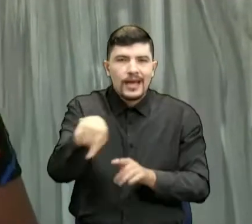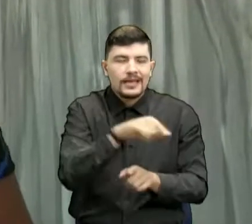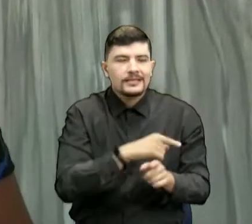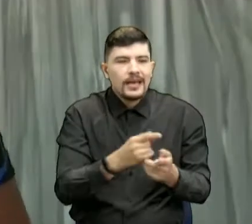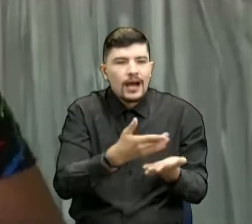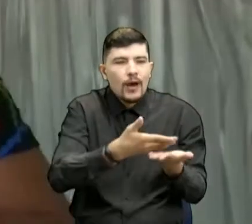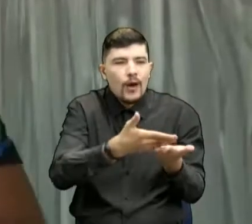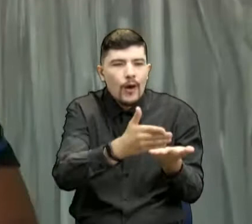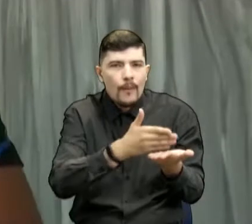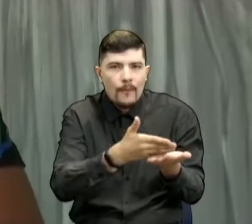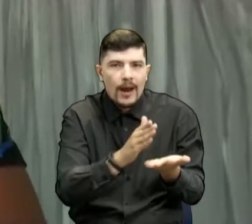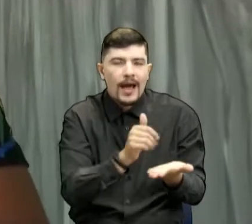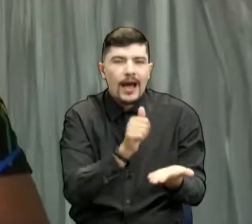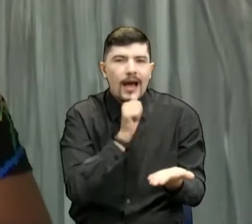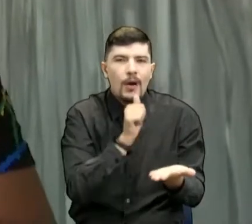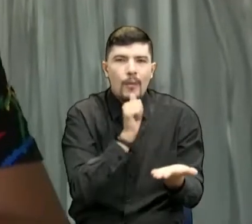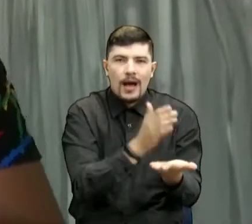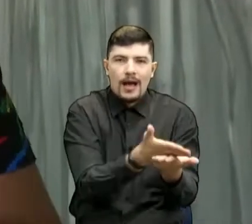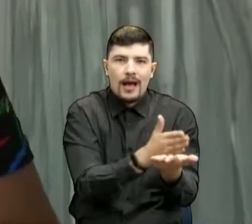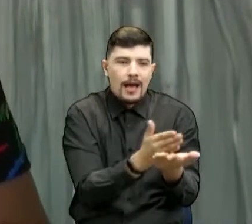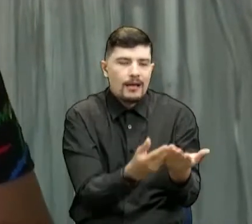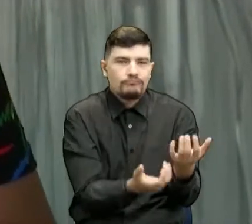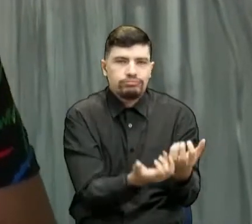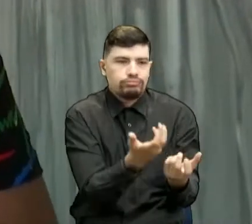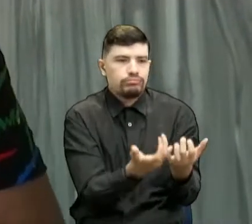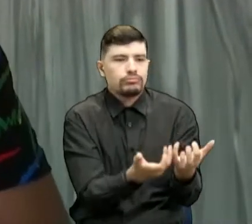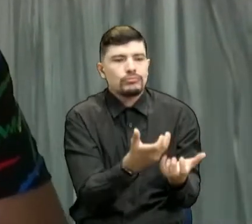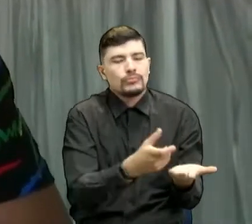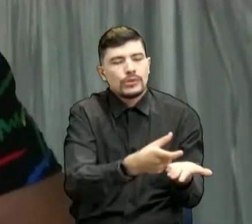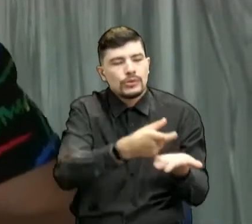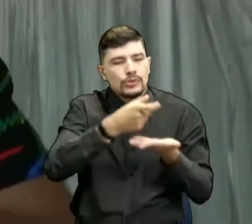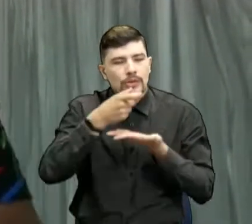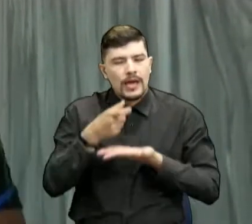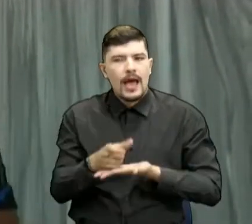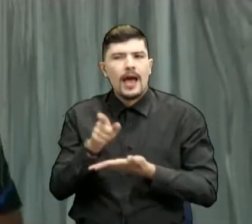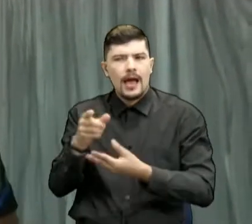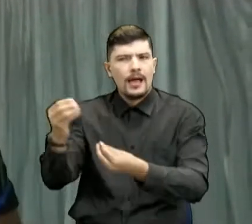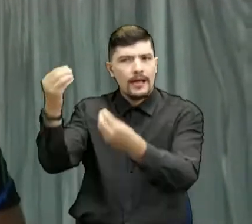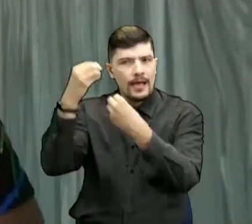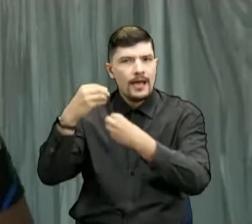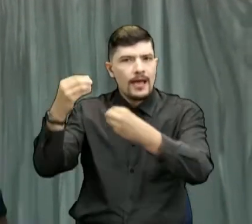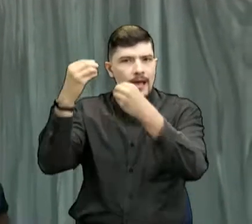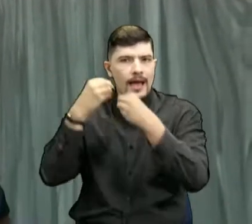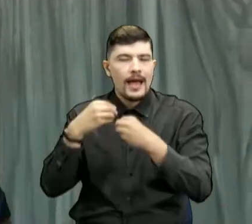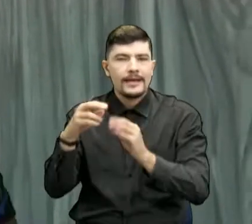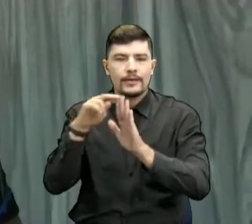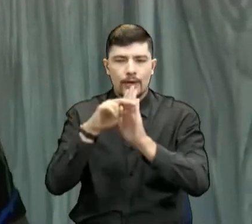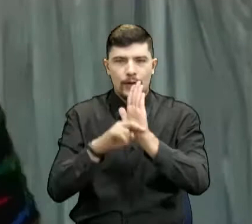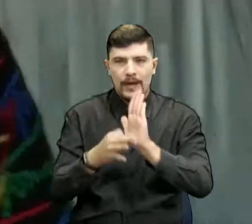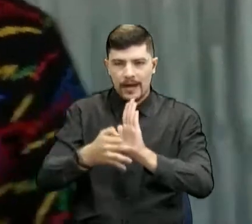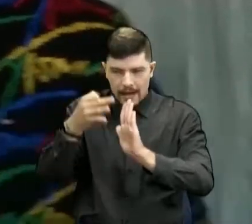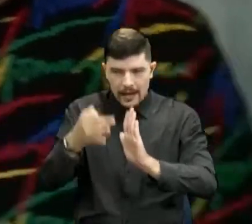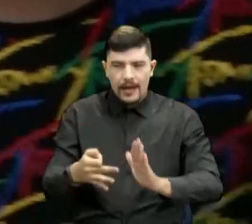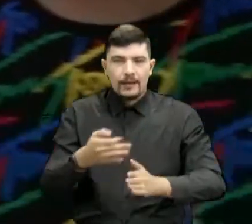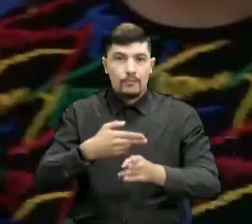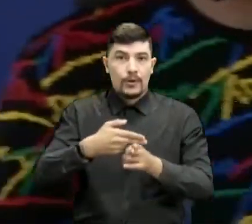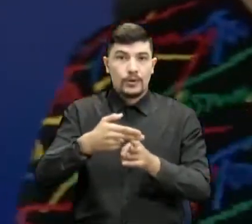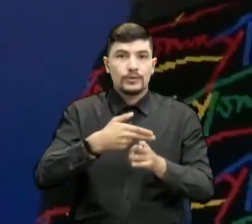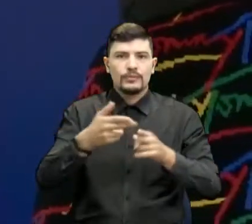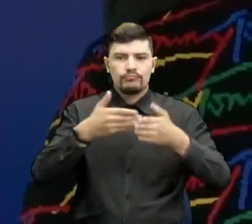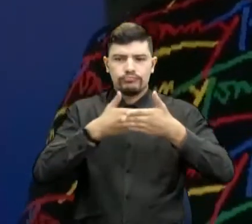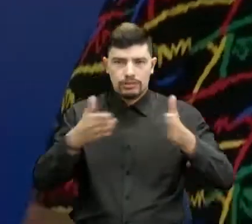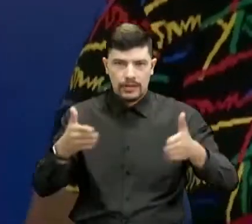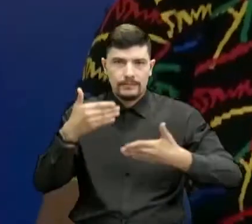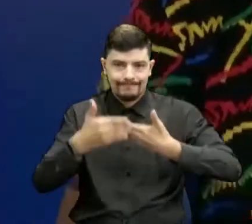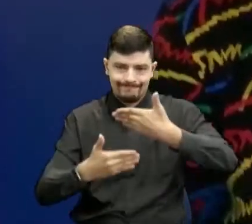nuevo comportamiento, porque esto nos va a cambiar la vida a todos. Esto va a ser un nuevo ejercicio para todos. Bueno, pues así como